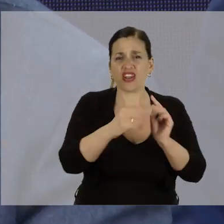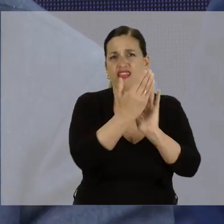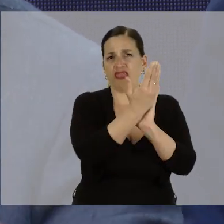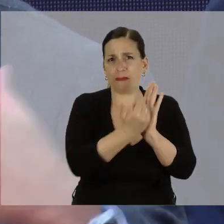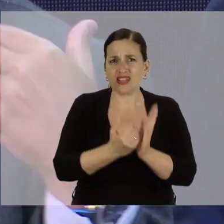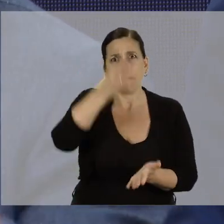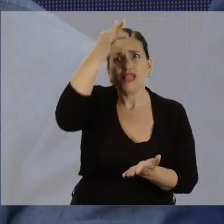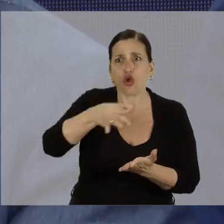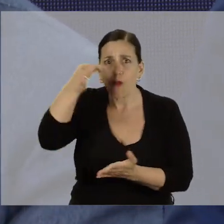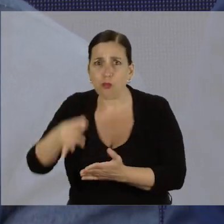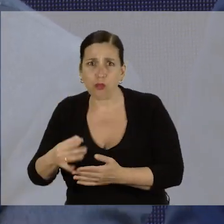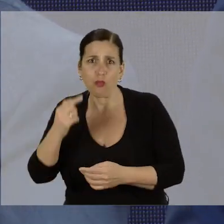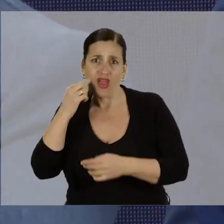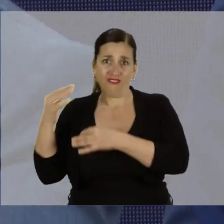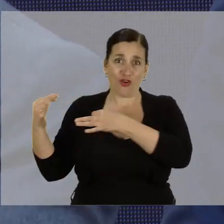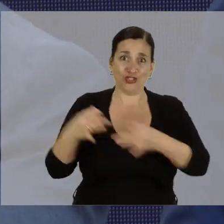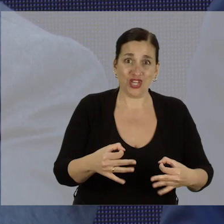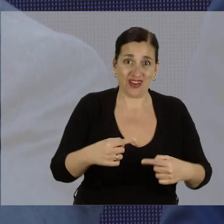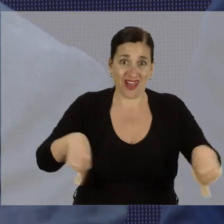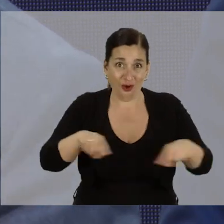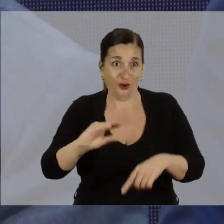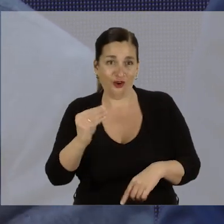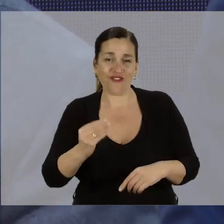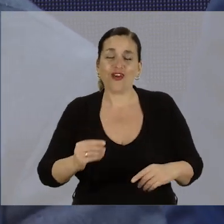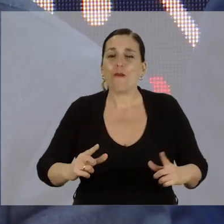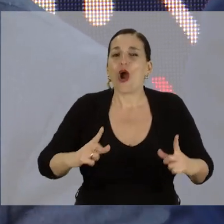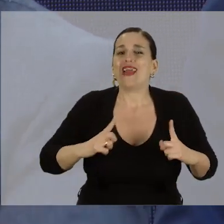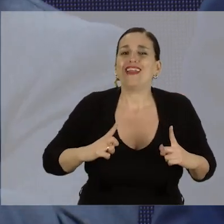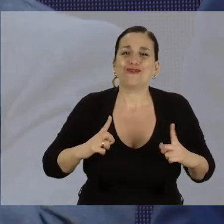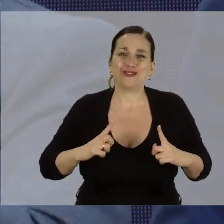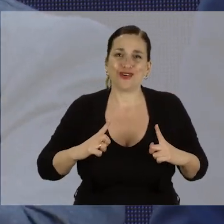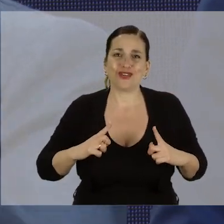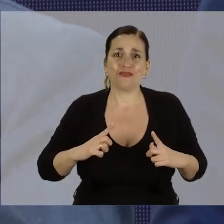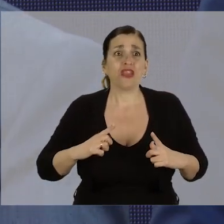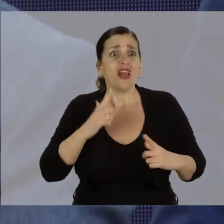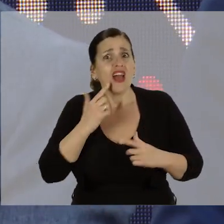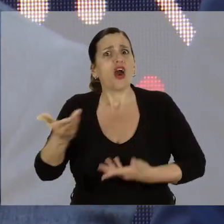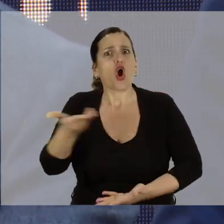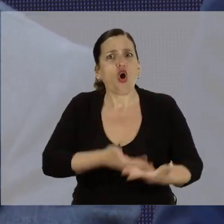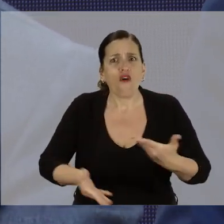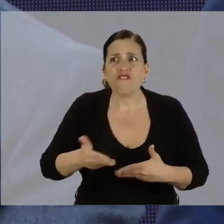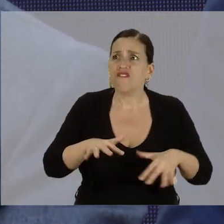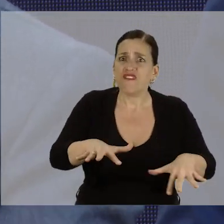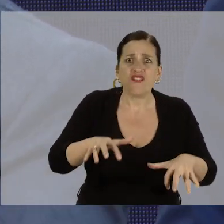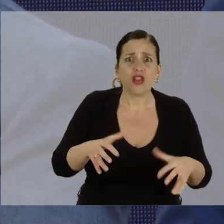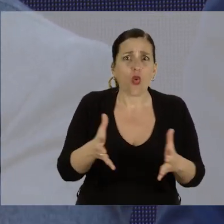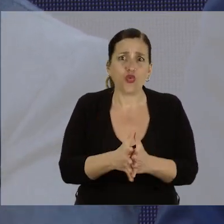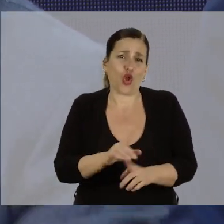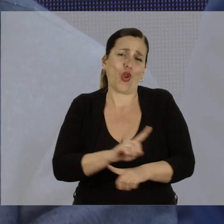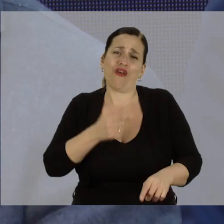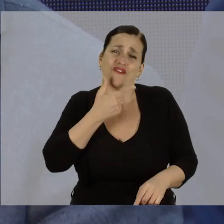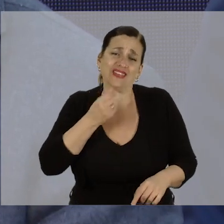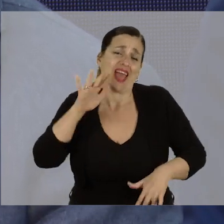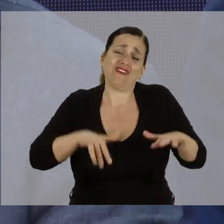muchos pagos, de muchos lugares, llegan con sus ilusiones. Y la convivencia no siempre es fácil, pero está en cada